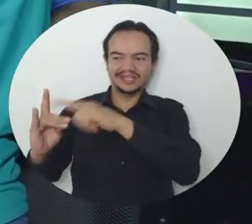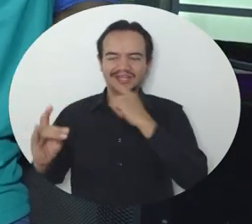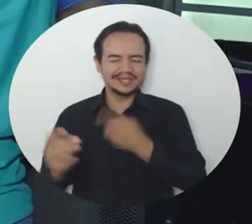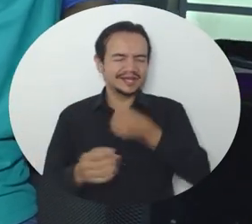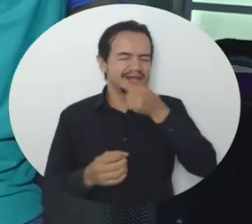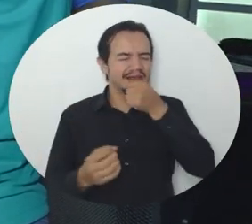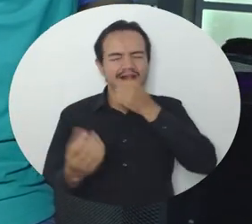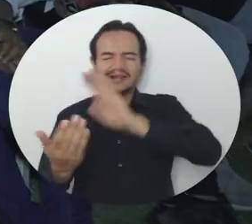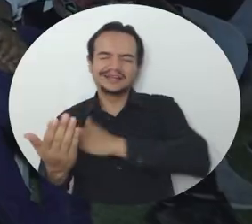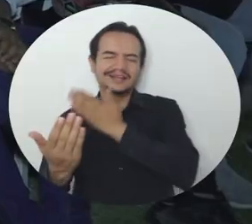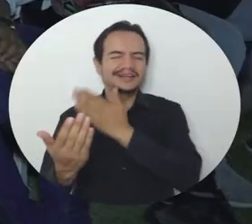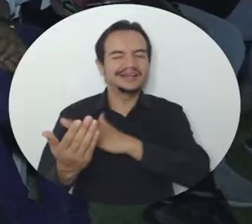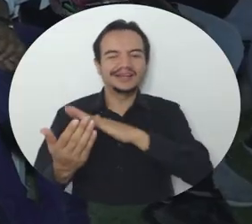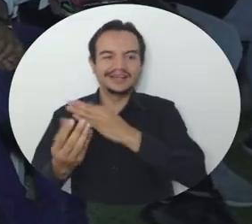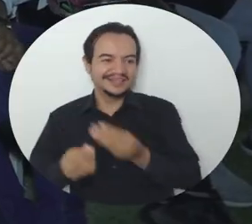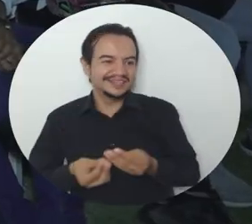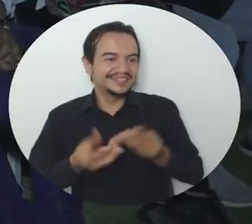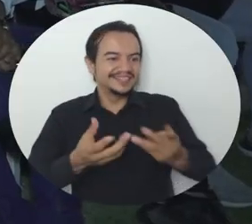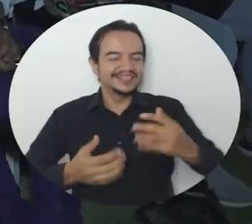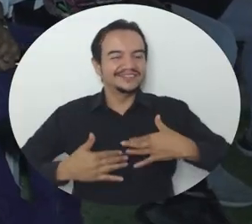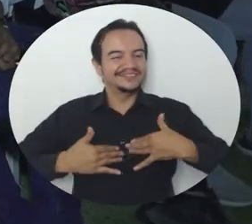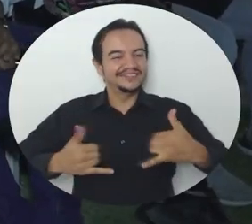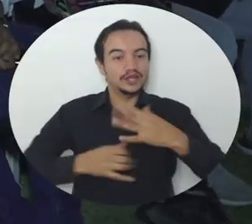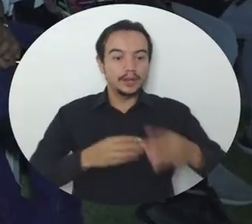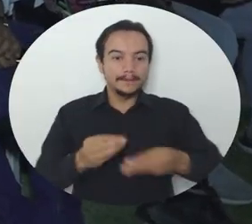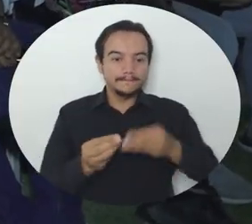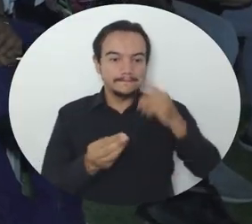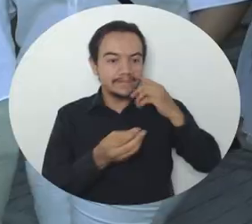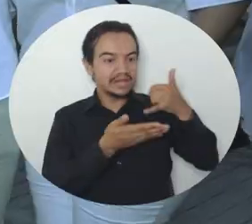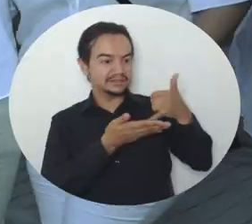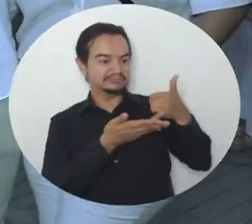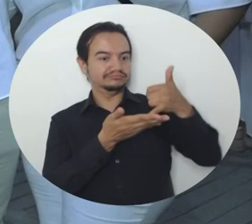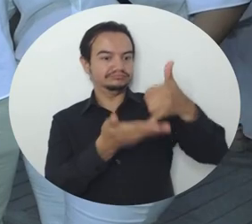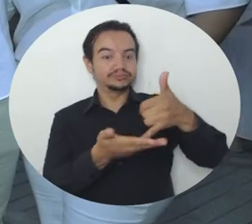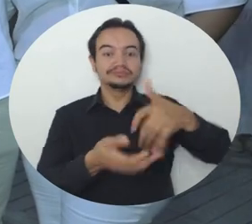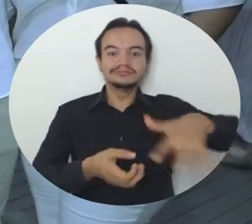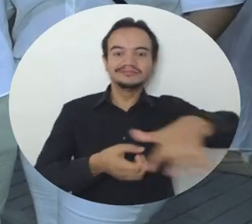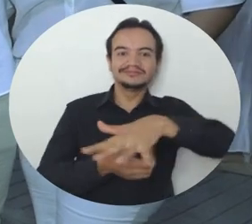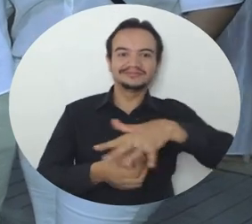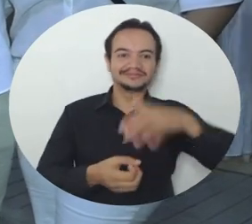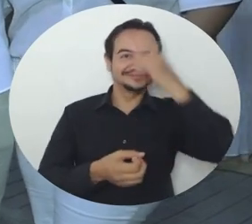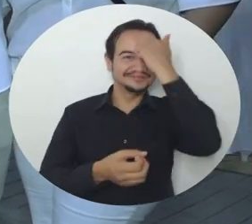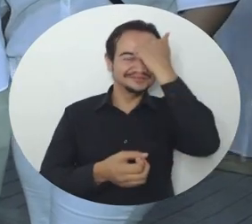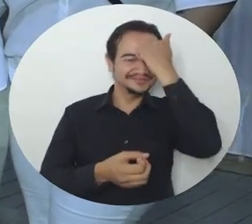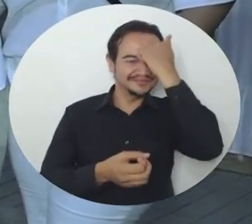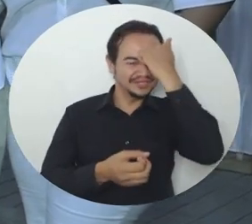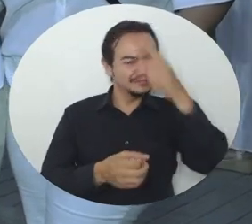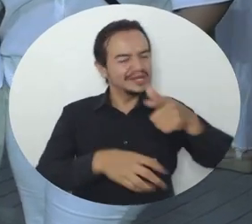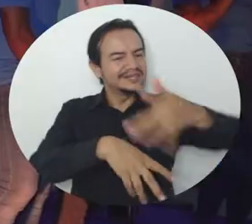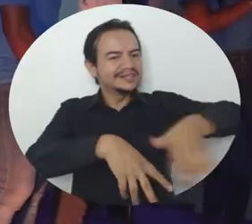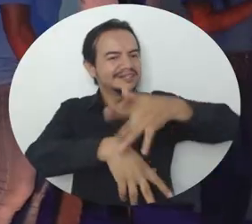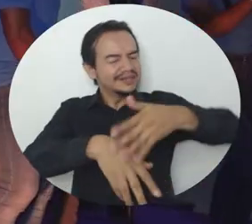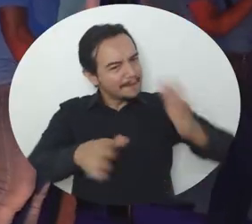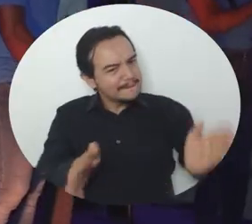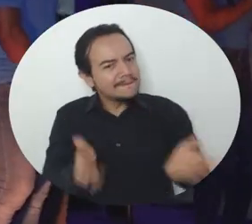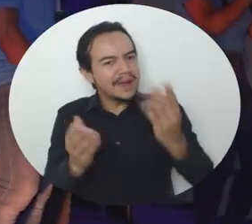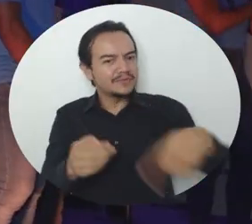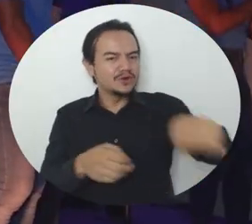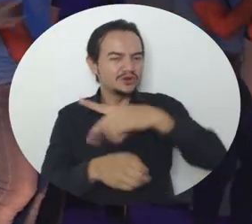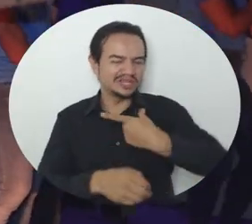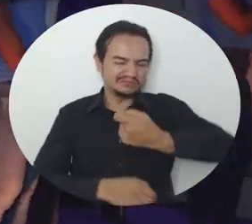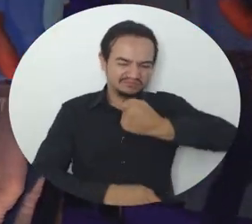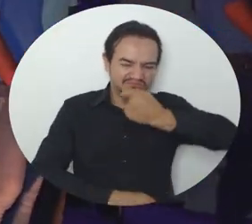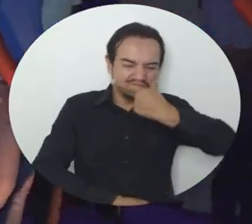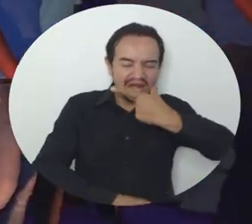contagió de alegría a los asistentes y empalmó con la emoción del premio otorgado a los docentes a quienes se les exhortó a que